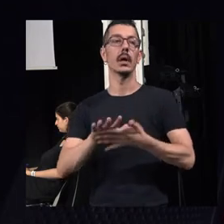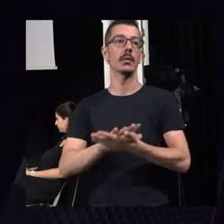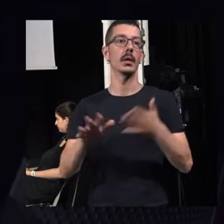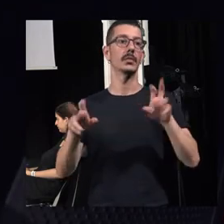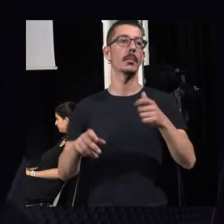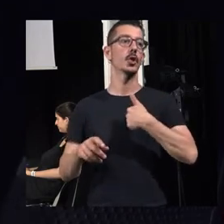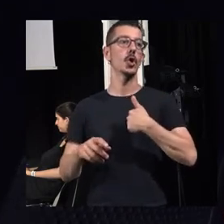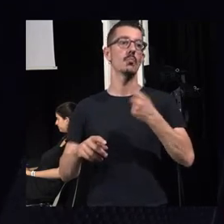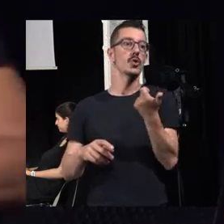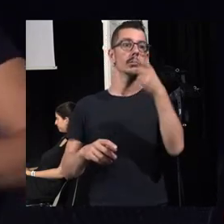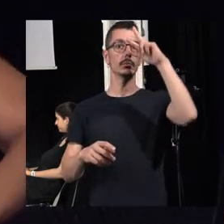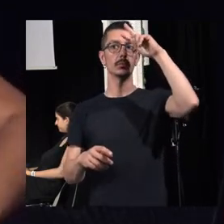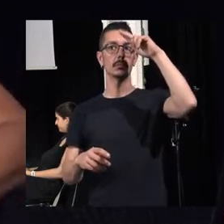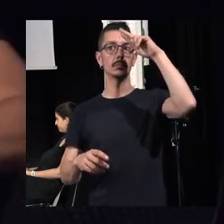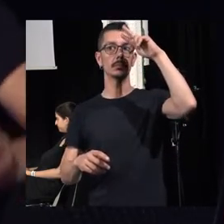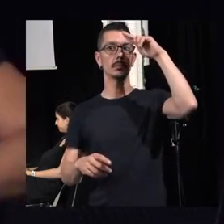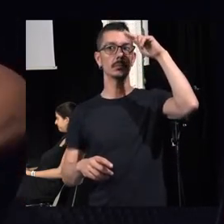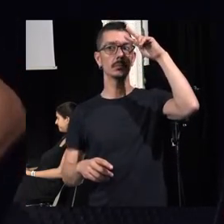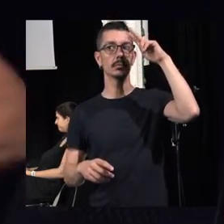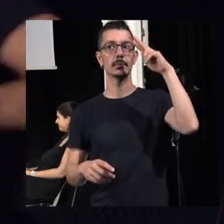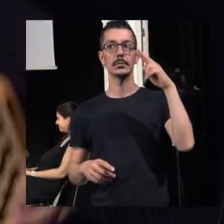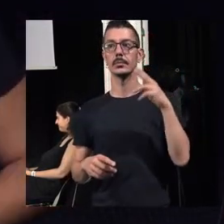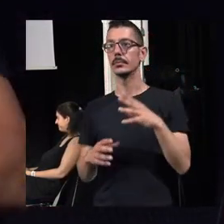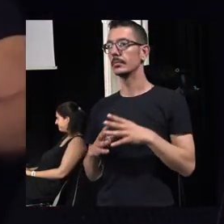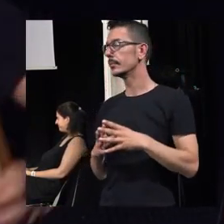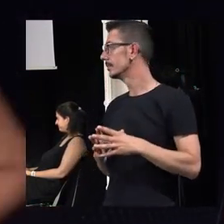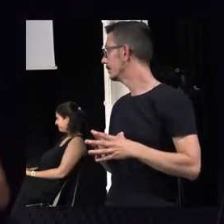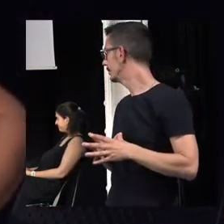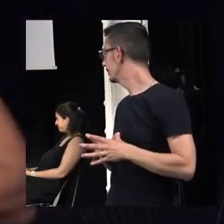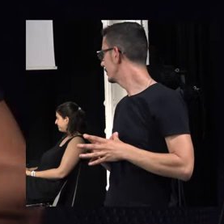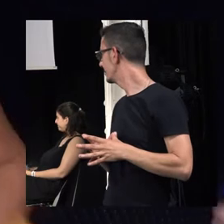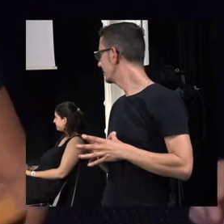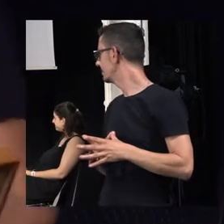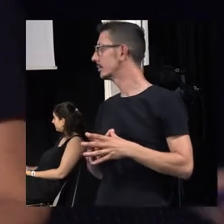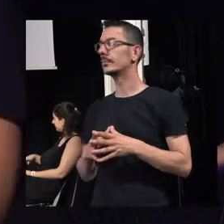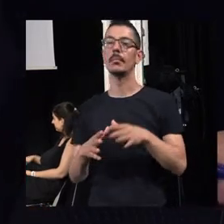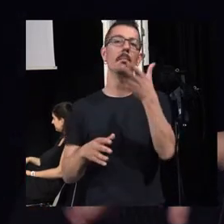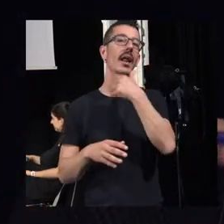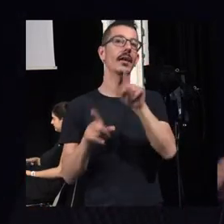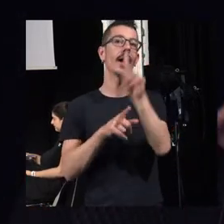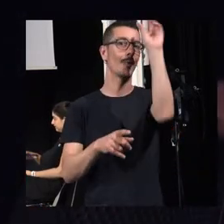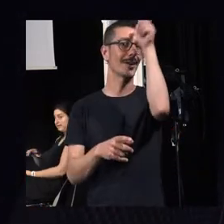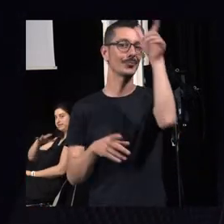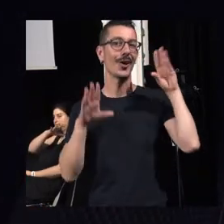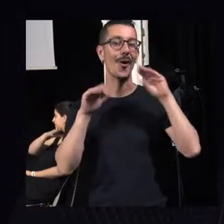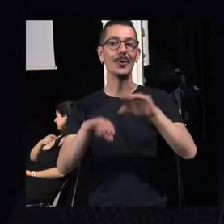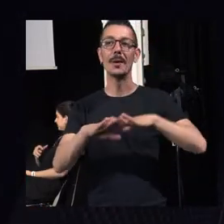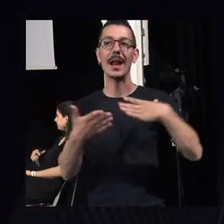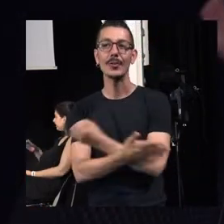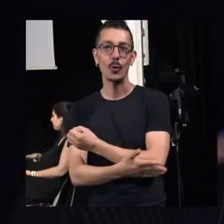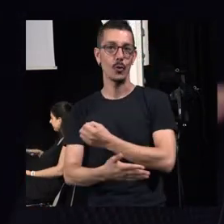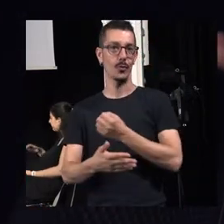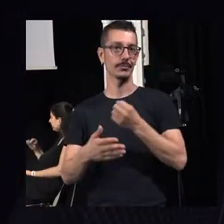estoy preocupada de cómo tampoco vamos a utilizar un mismo concepto para todo, ¿no? ¿Cómo voy?